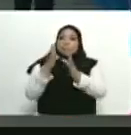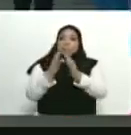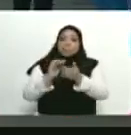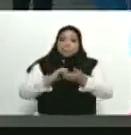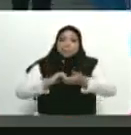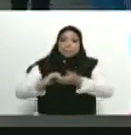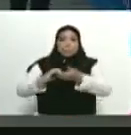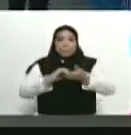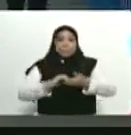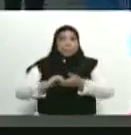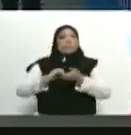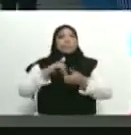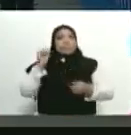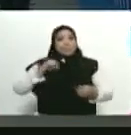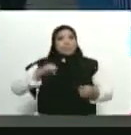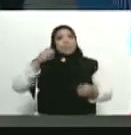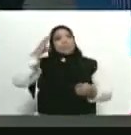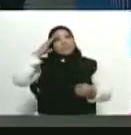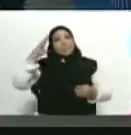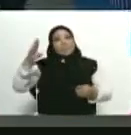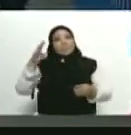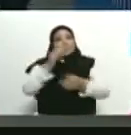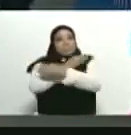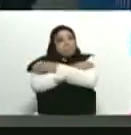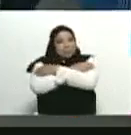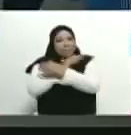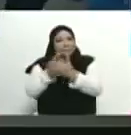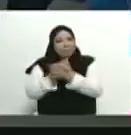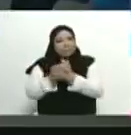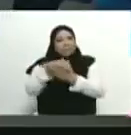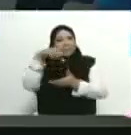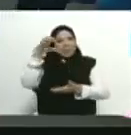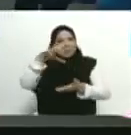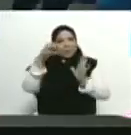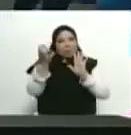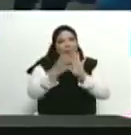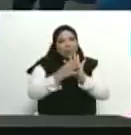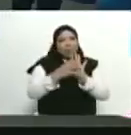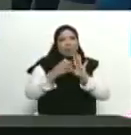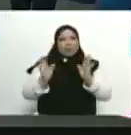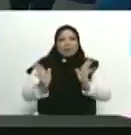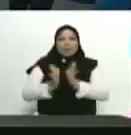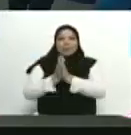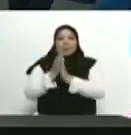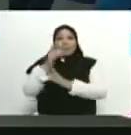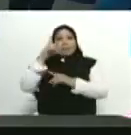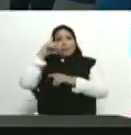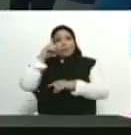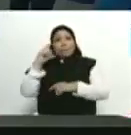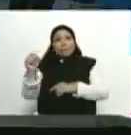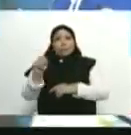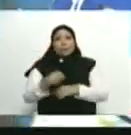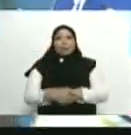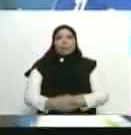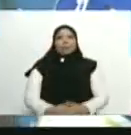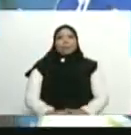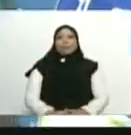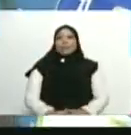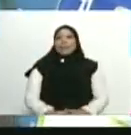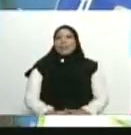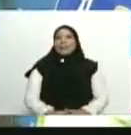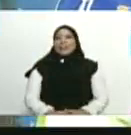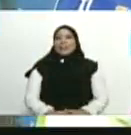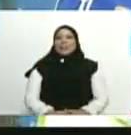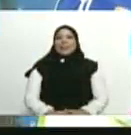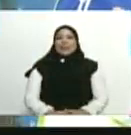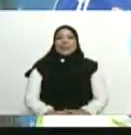¿Tú vienes de Trujillo? Sí, un saludo caluroso de nuestro Estado. Mira. Tierra de santos y sabios. Santos, sabios y héroes.